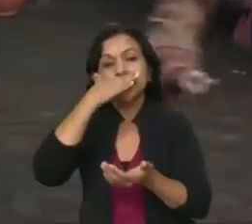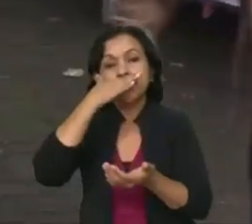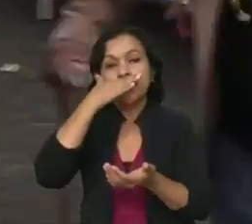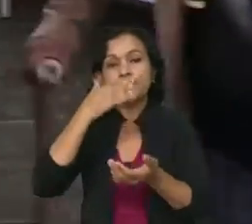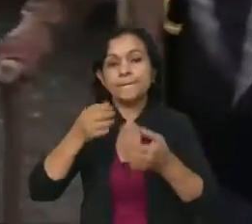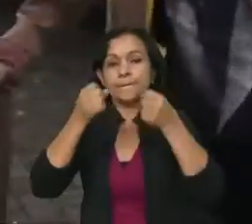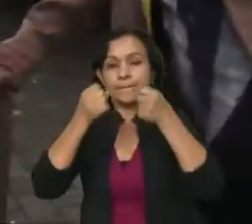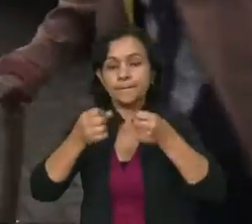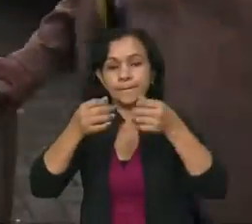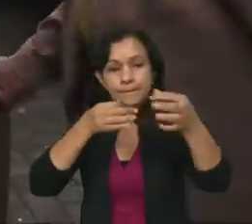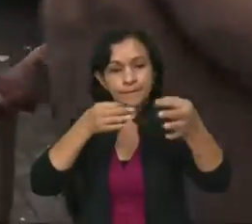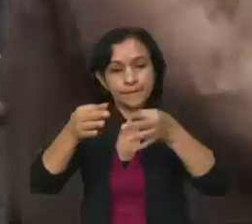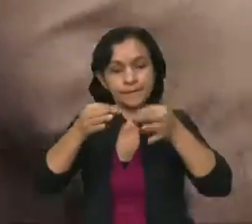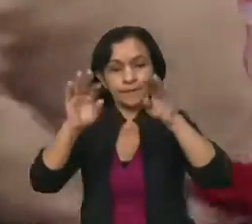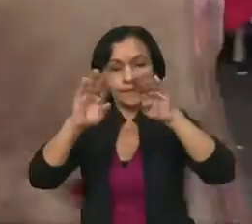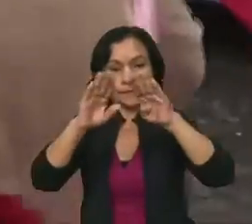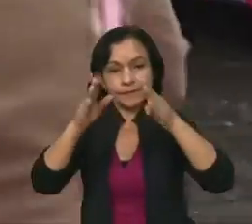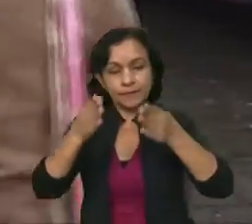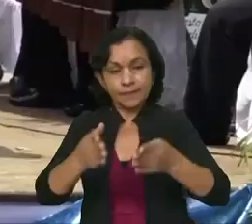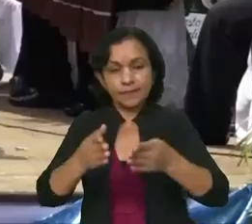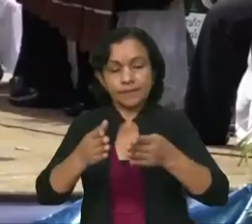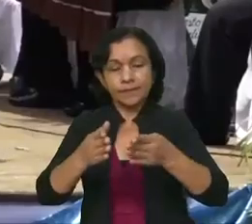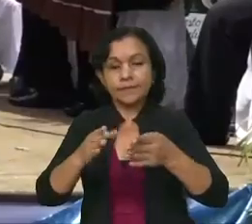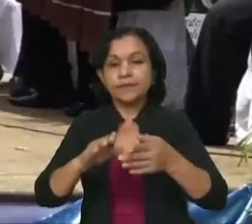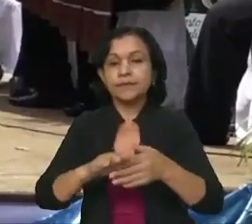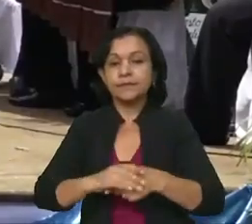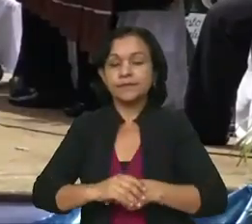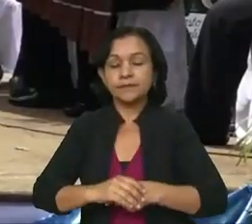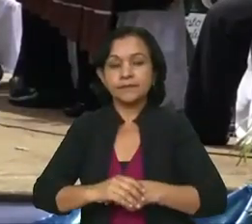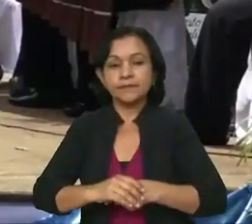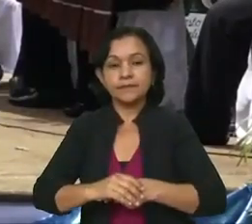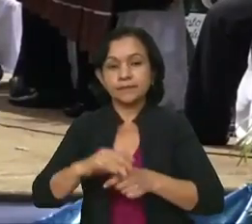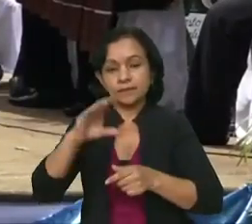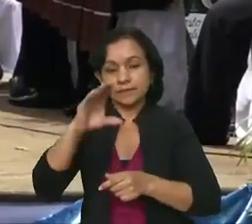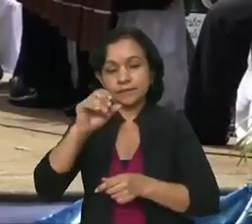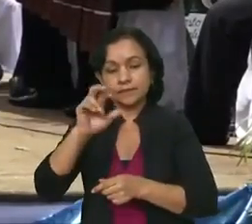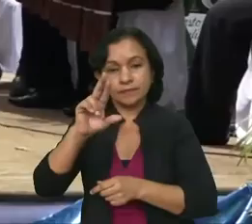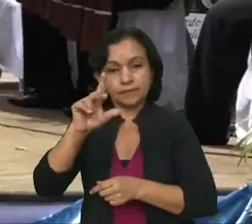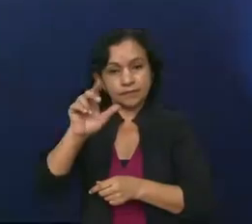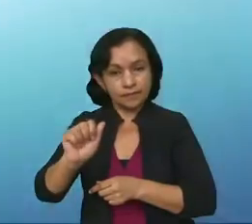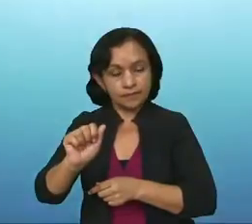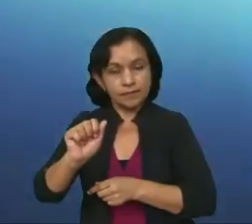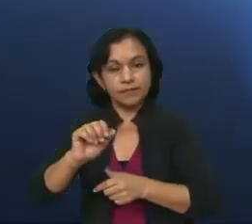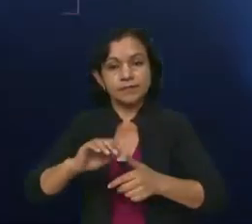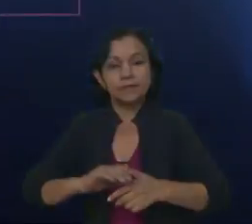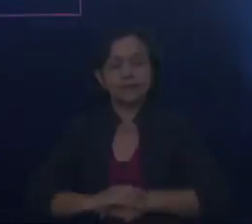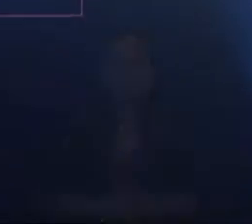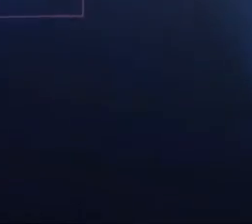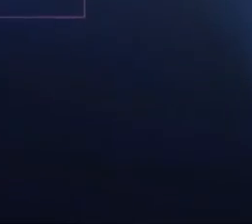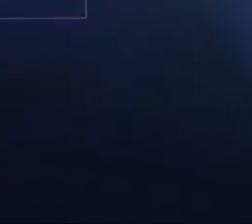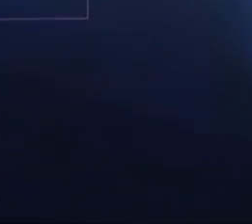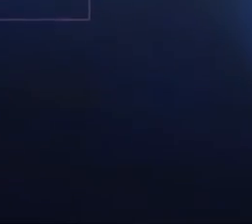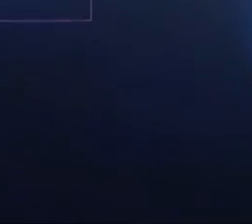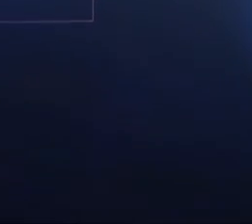informó desde el departamento de Masaya con imágenes de Ale Girón Zúñiga, Carla Sáenz Padilla.